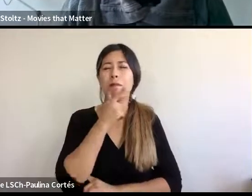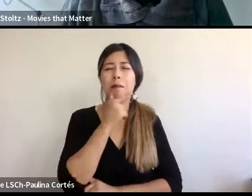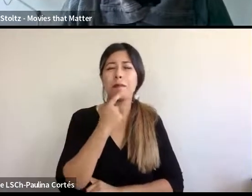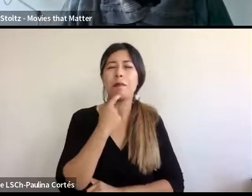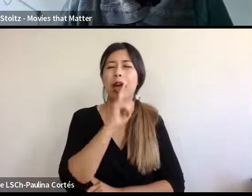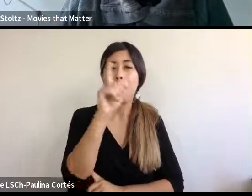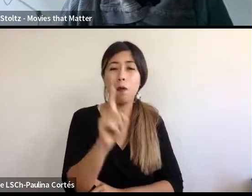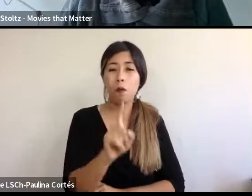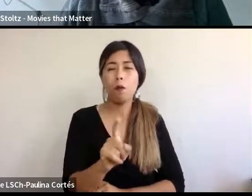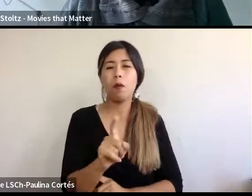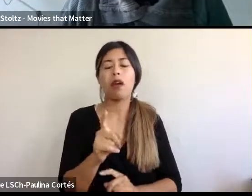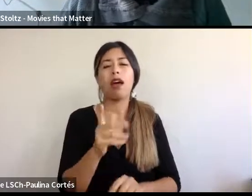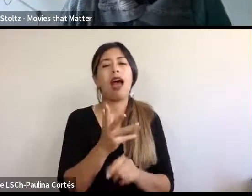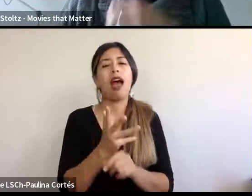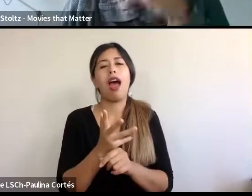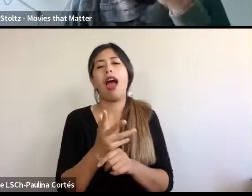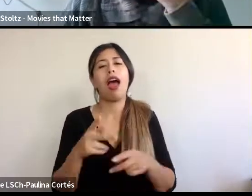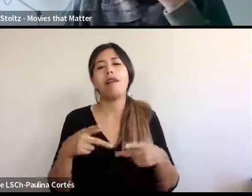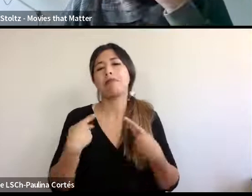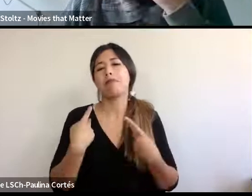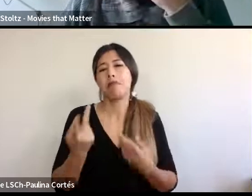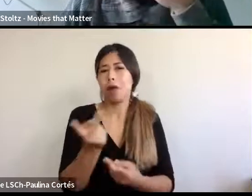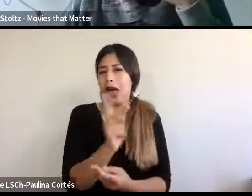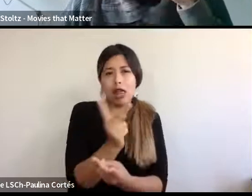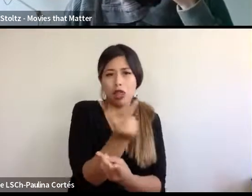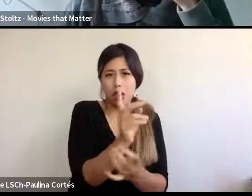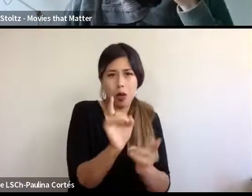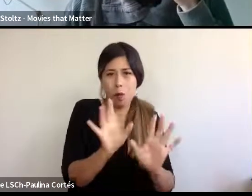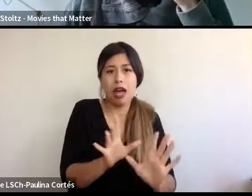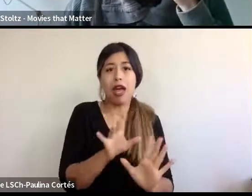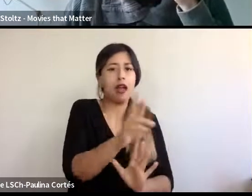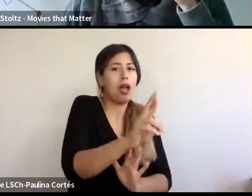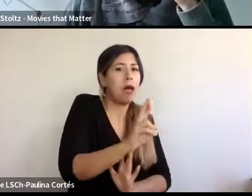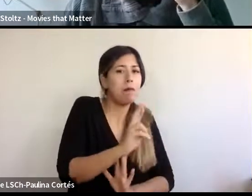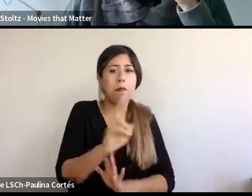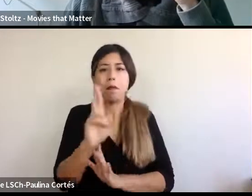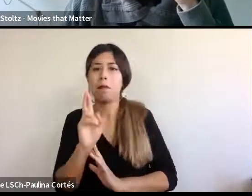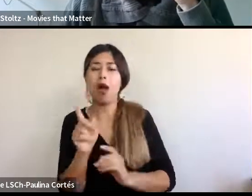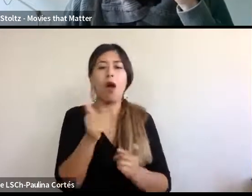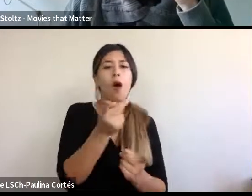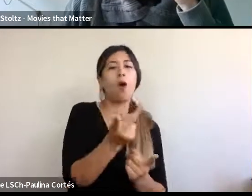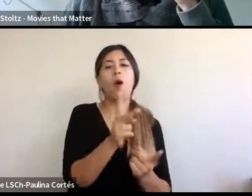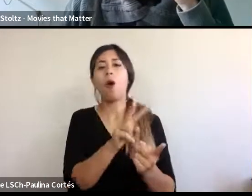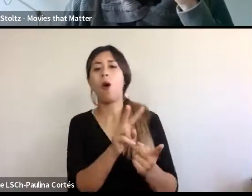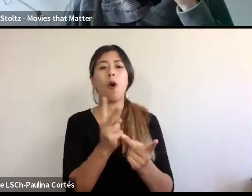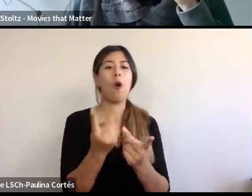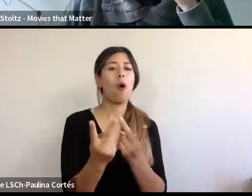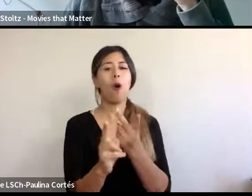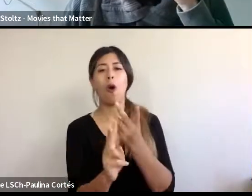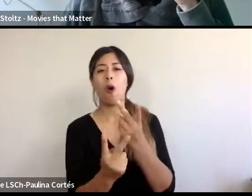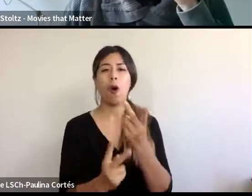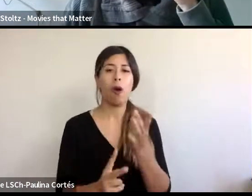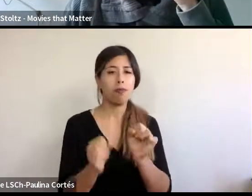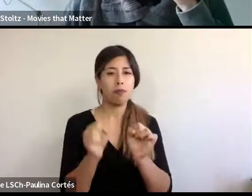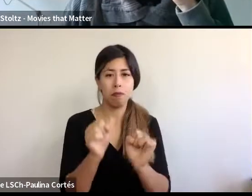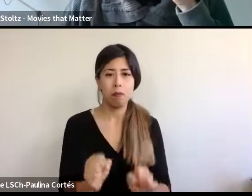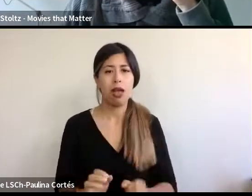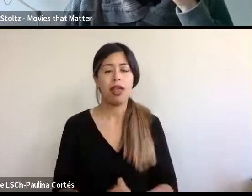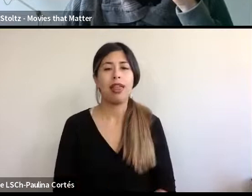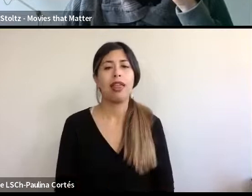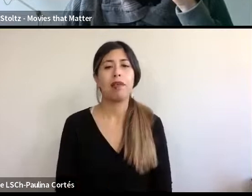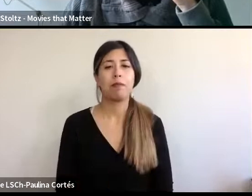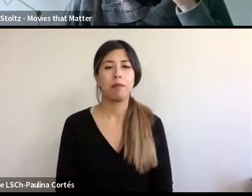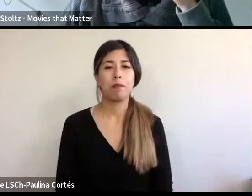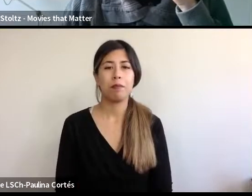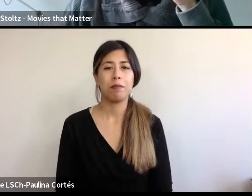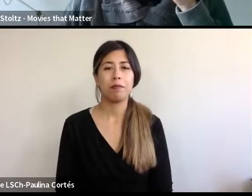los dos. Entonces creo que puede responder uno primero y el otro después, ¿ah? para